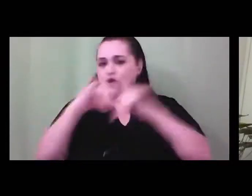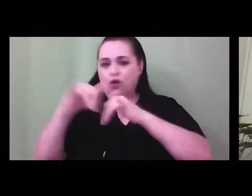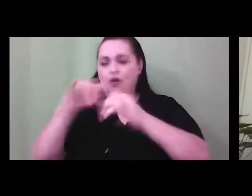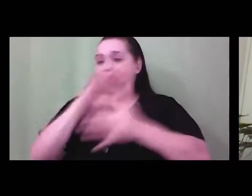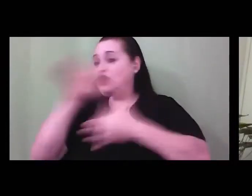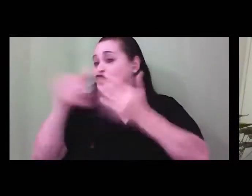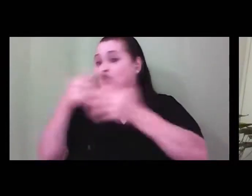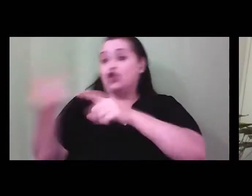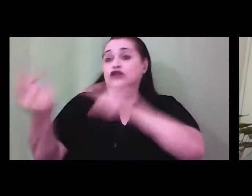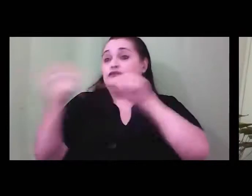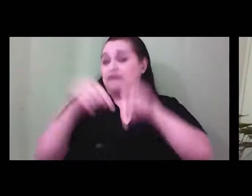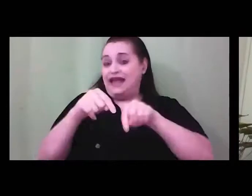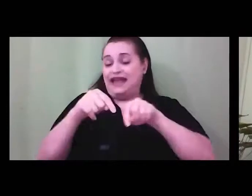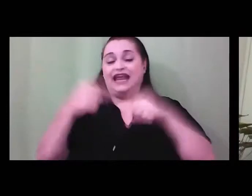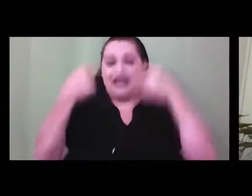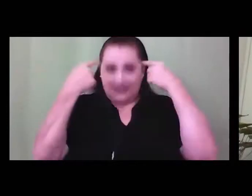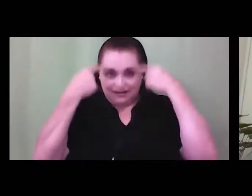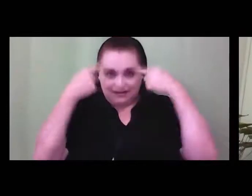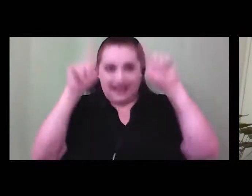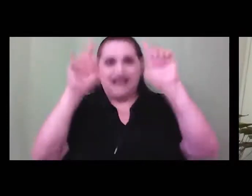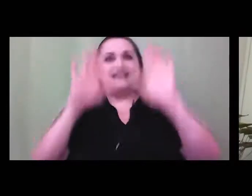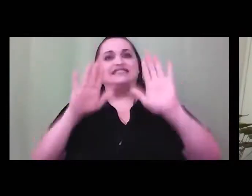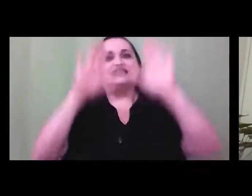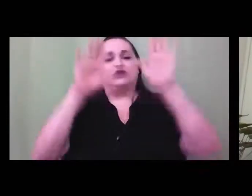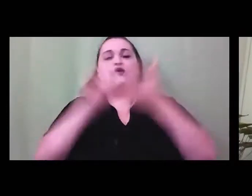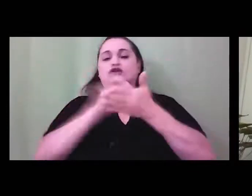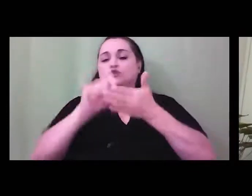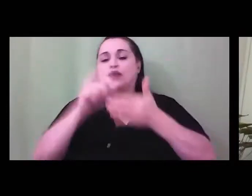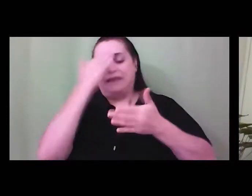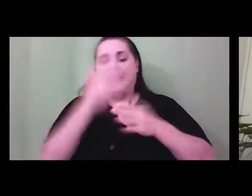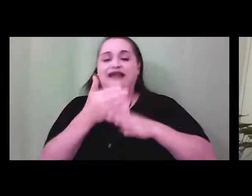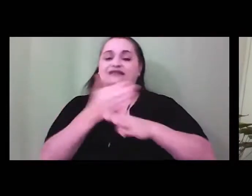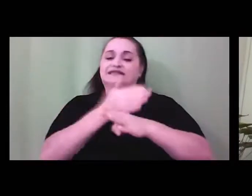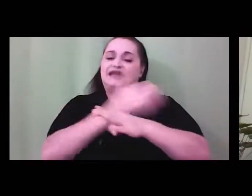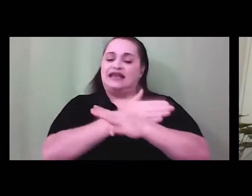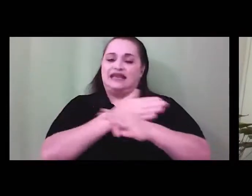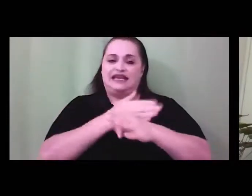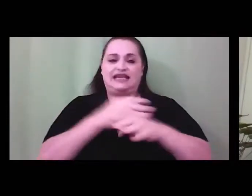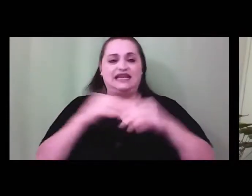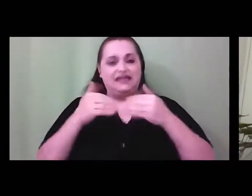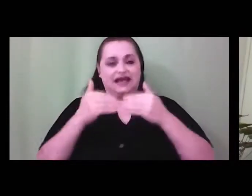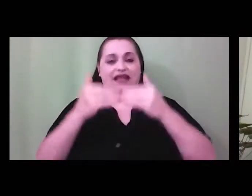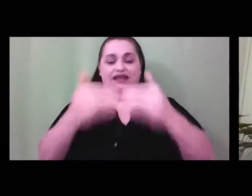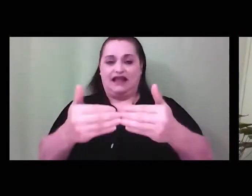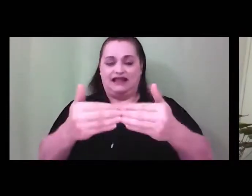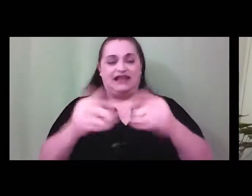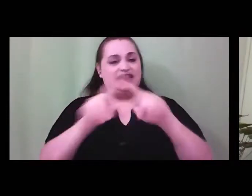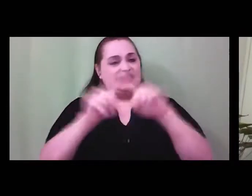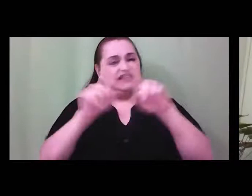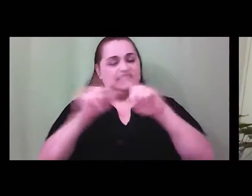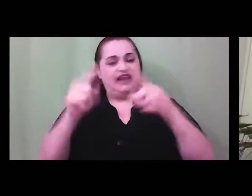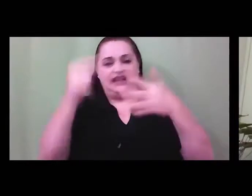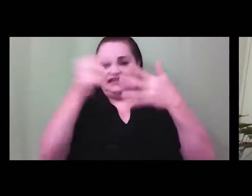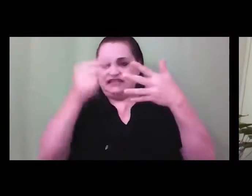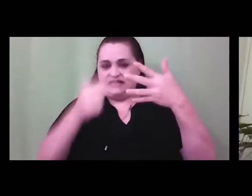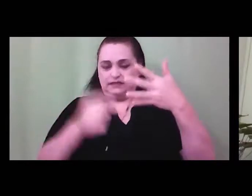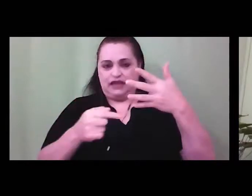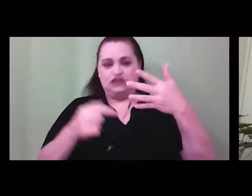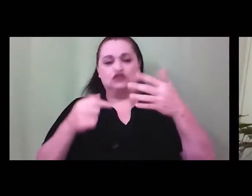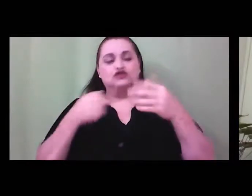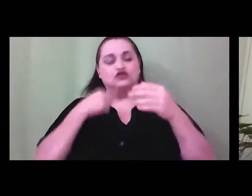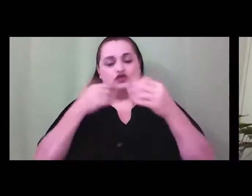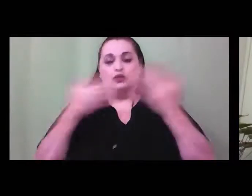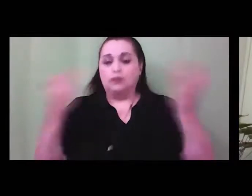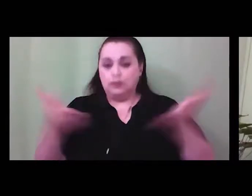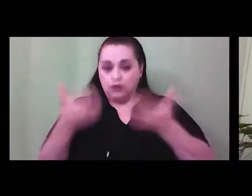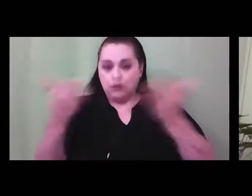educativo a obtener éxito escolar para seguir adelante en nuestra en los distintos aspectos en los que nos tenemos que